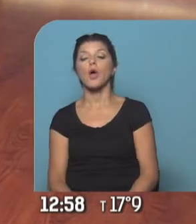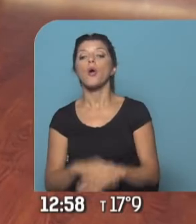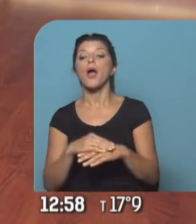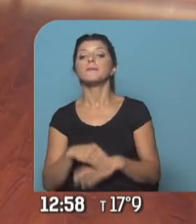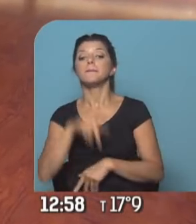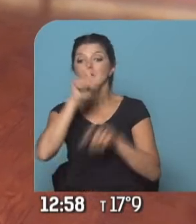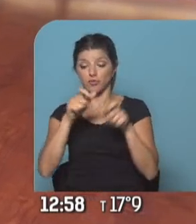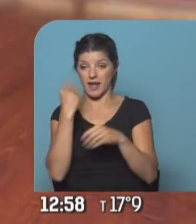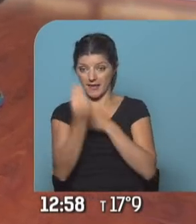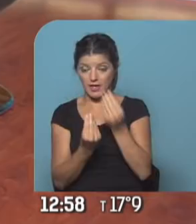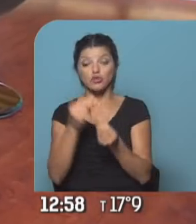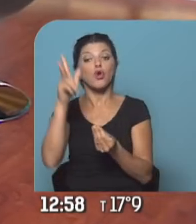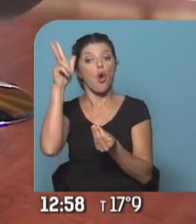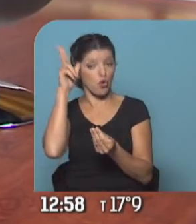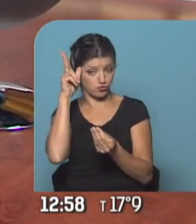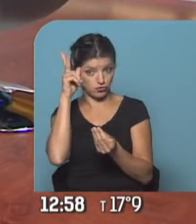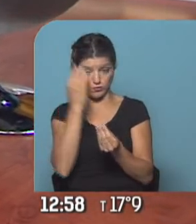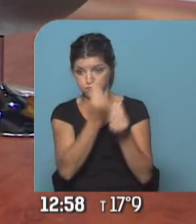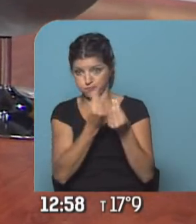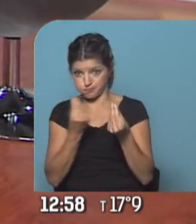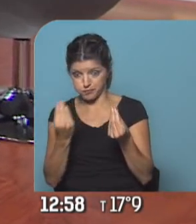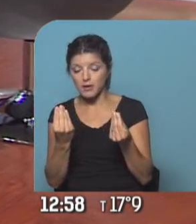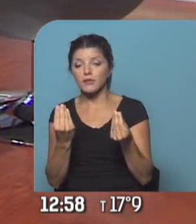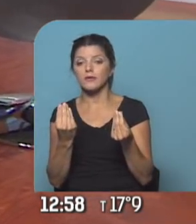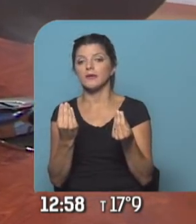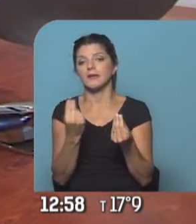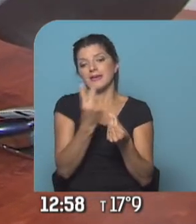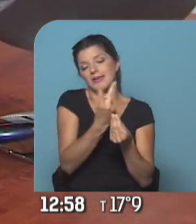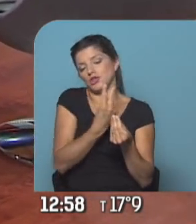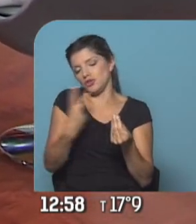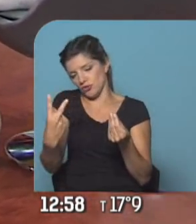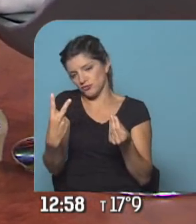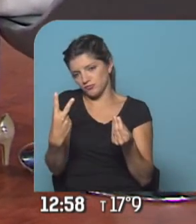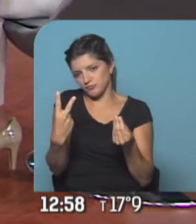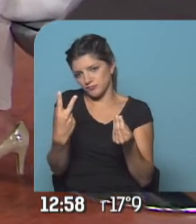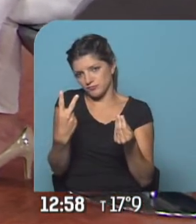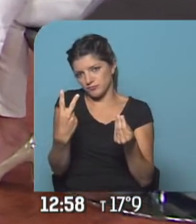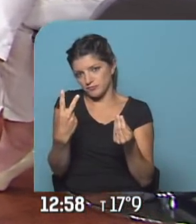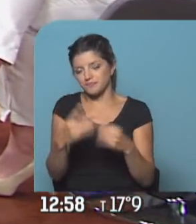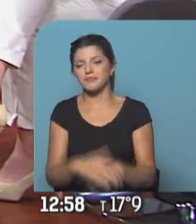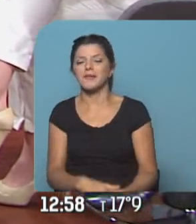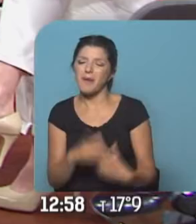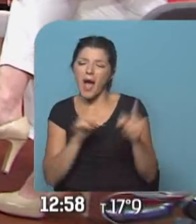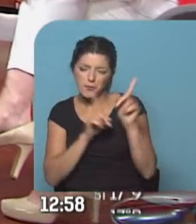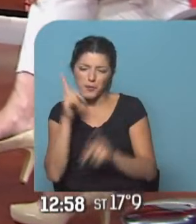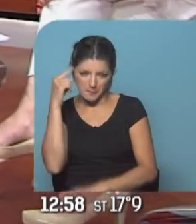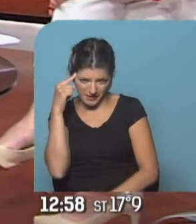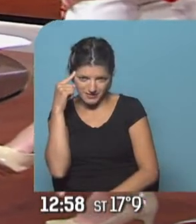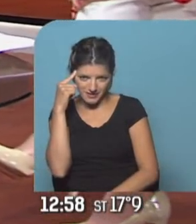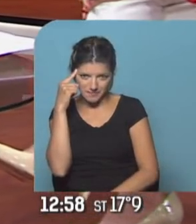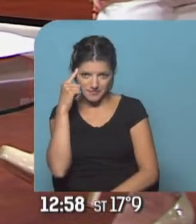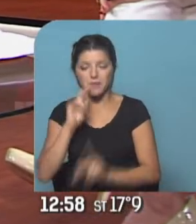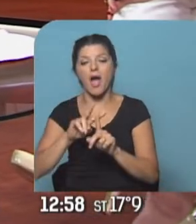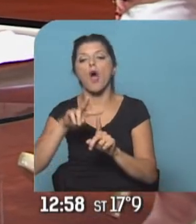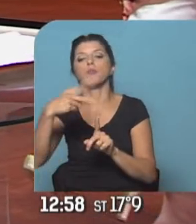candidatos. Y ciertamente habrá 2 claro, destacados, donde es razonable pensar que haya una